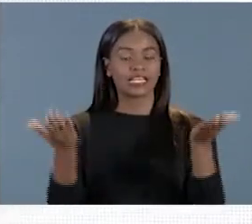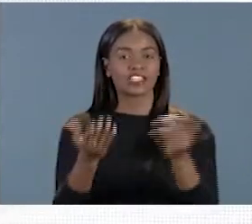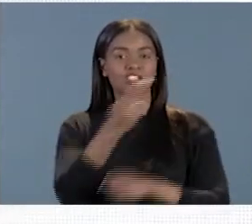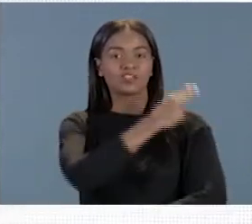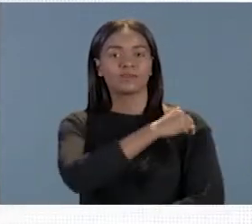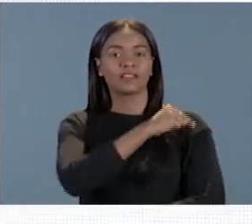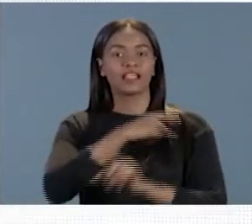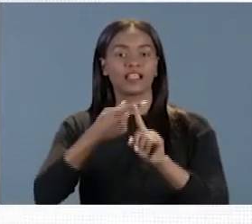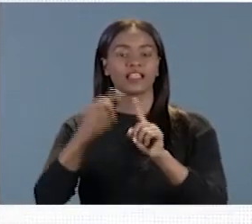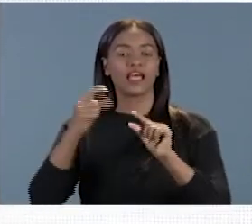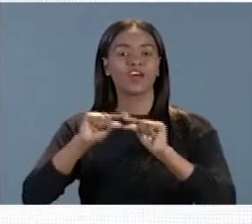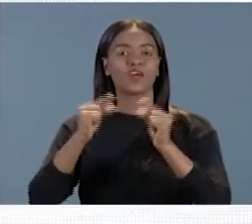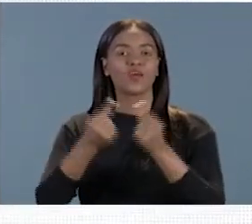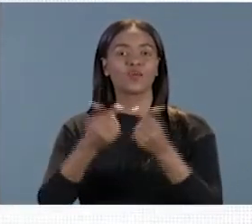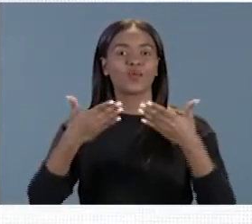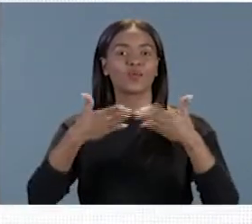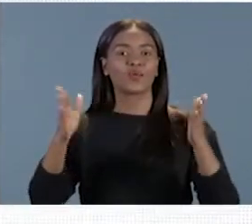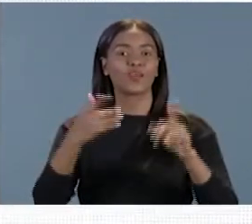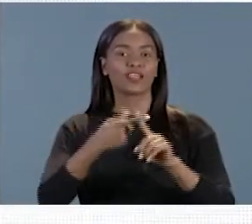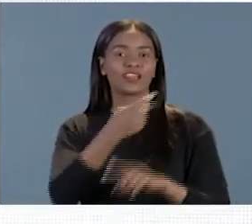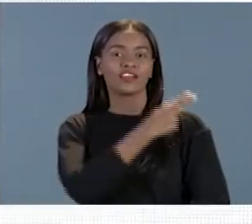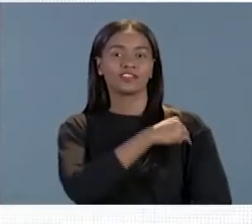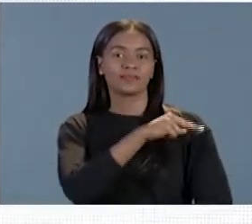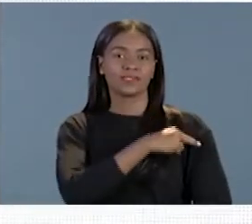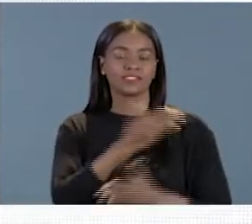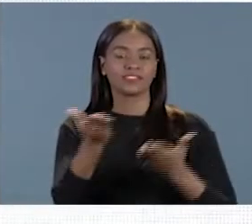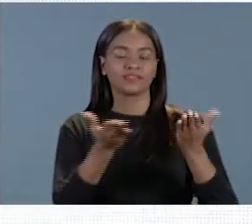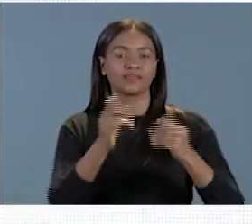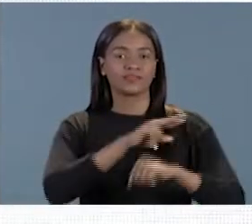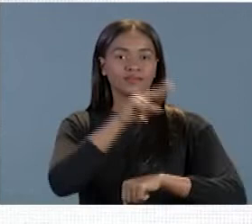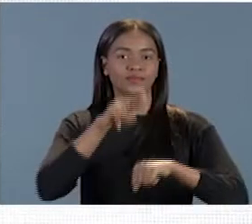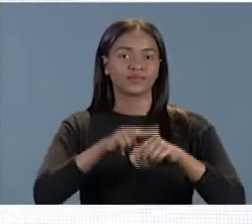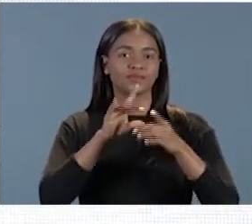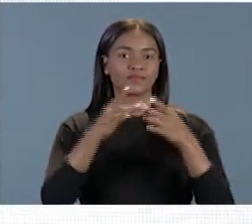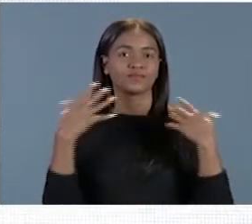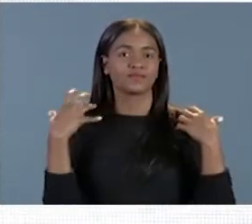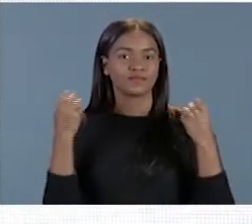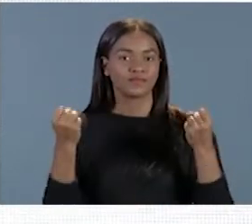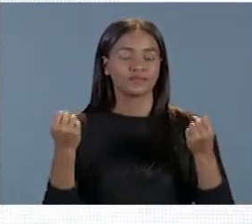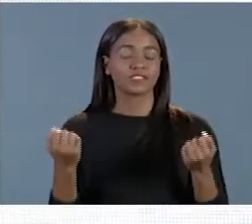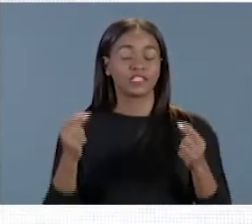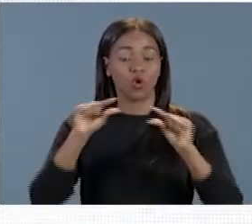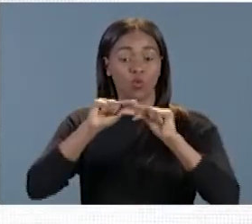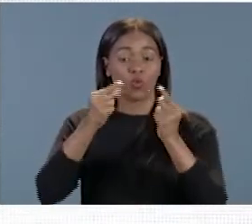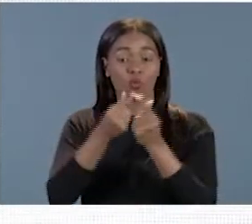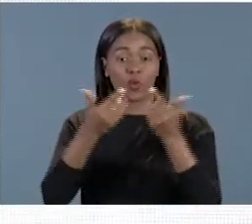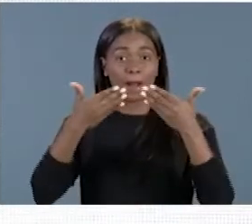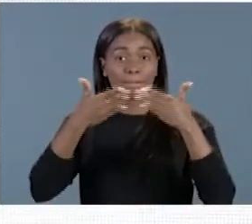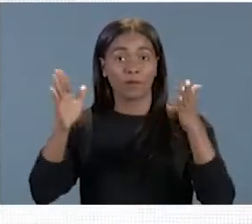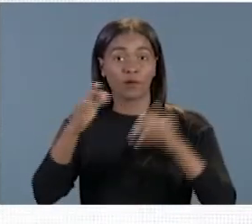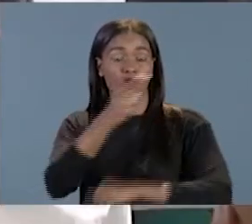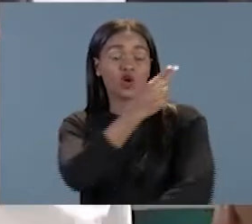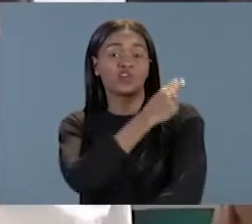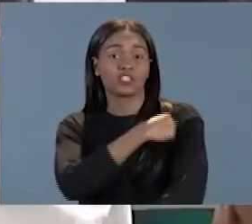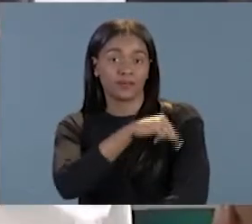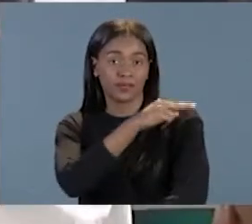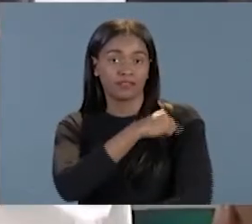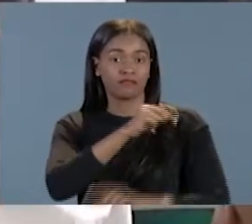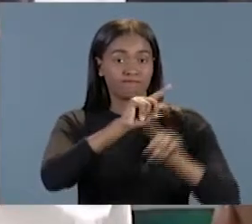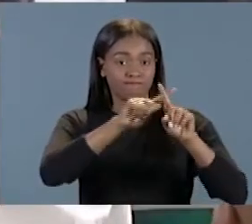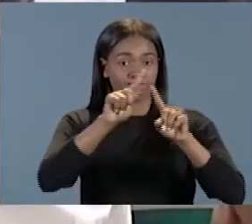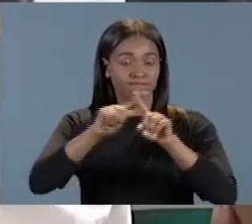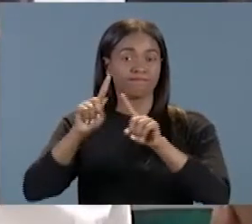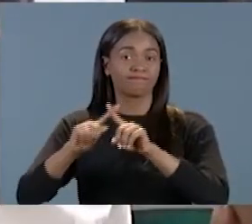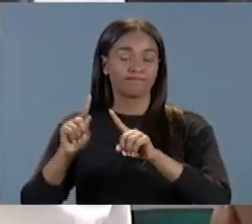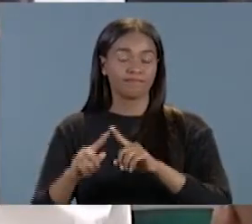de Hospitales, al Servicio Nacional de Salud, a la Red Pública de Hospitales. Y